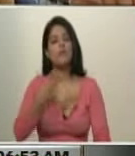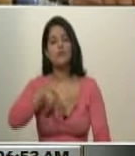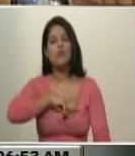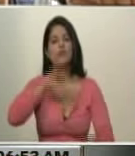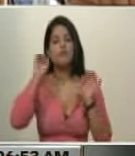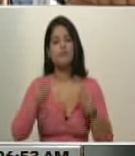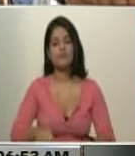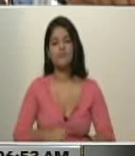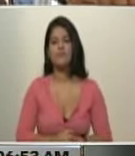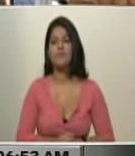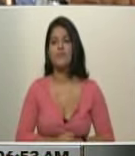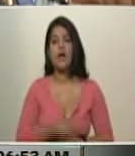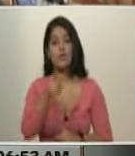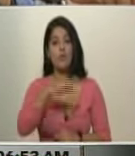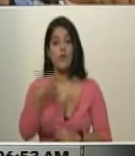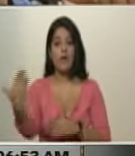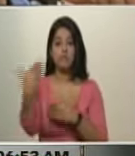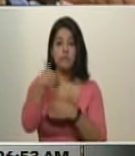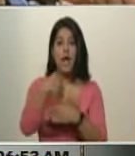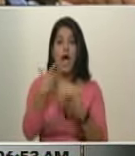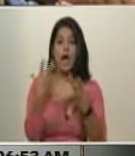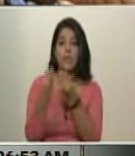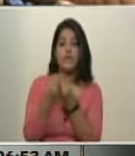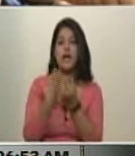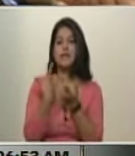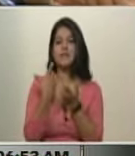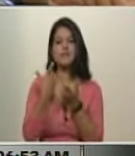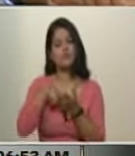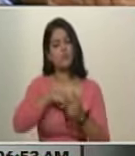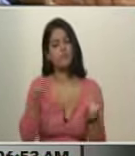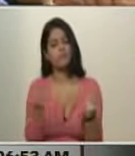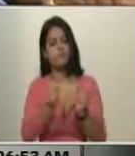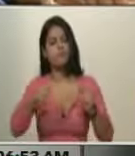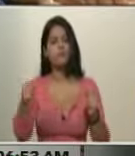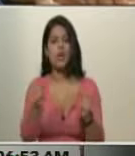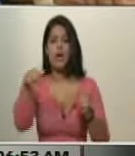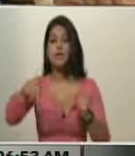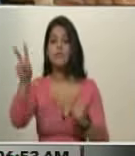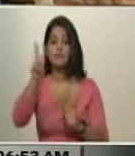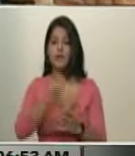Celso Piña, para que nos acompañen en estos shows que vamos a andar por acá en Venezuela.